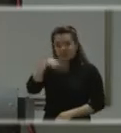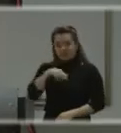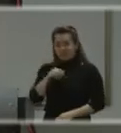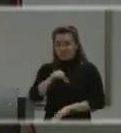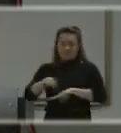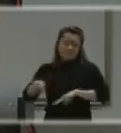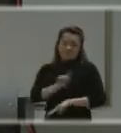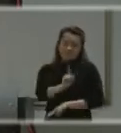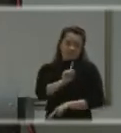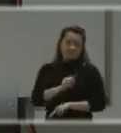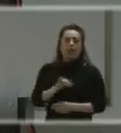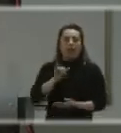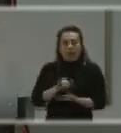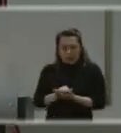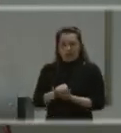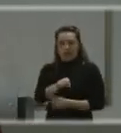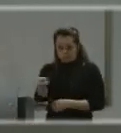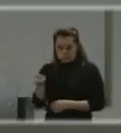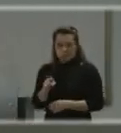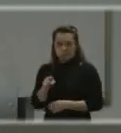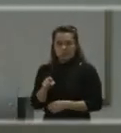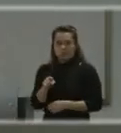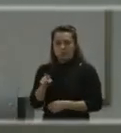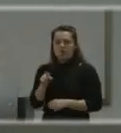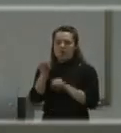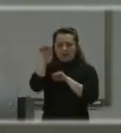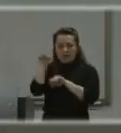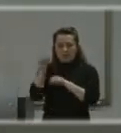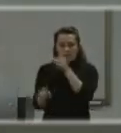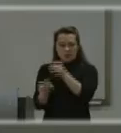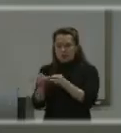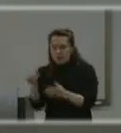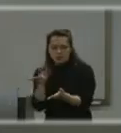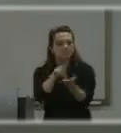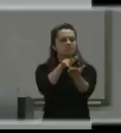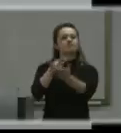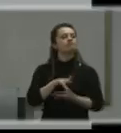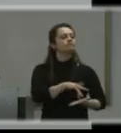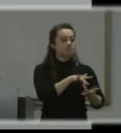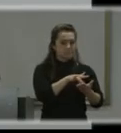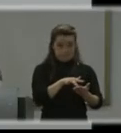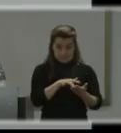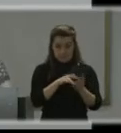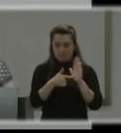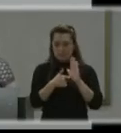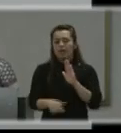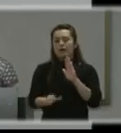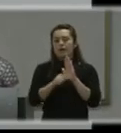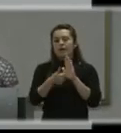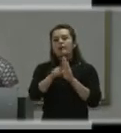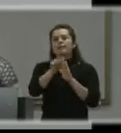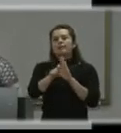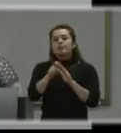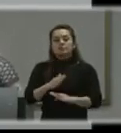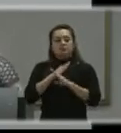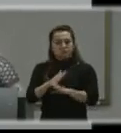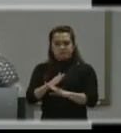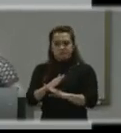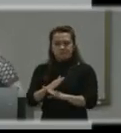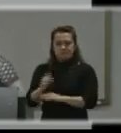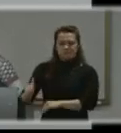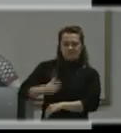muy importante entender el concepto de capacidad jurídica. El artículo 16 contiene la protección contra la violencia y el